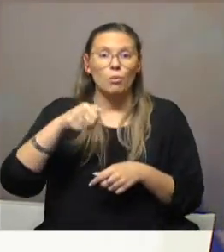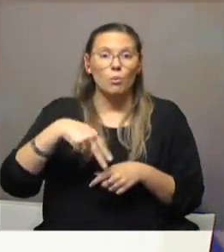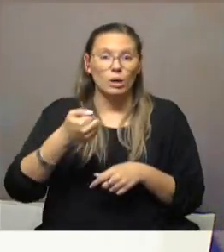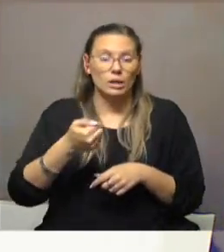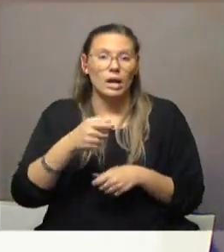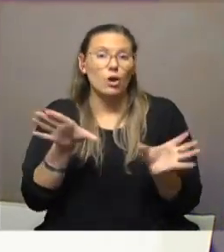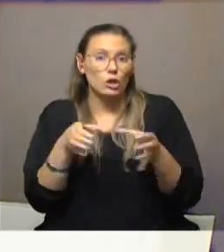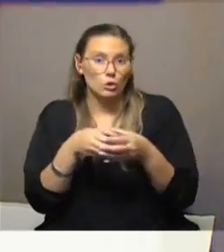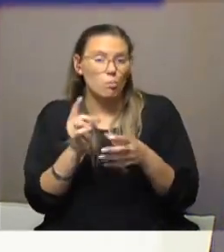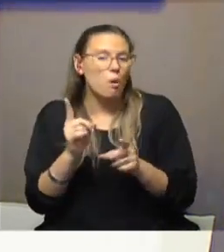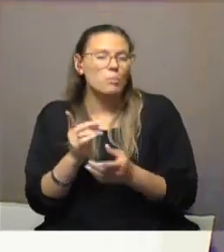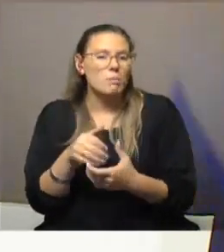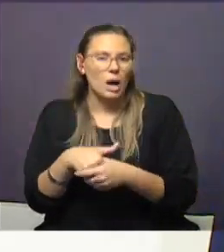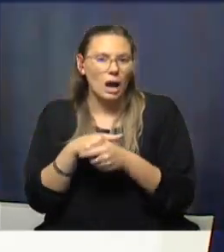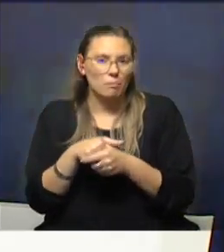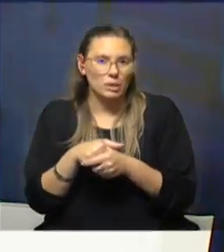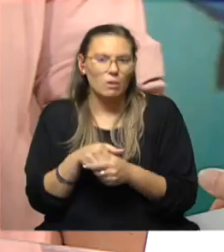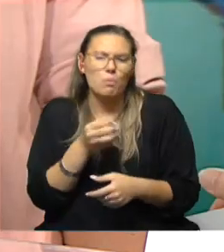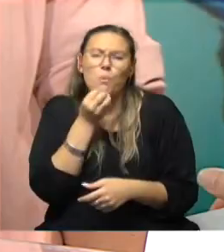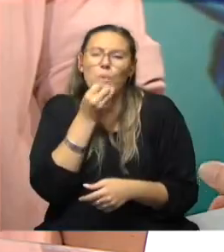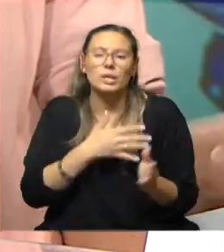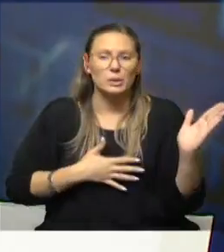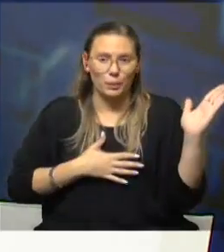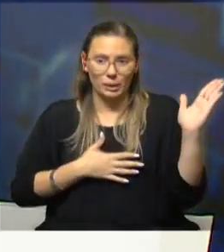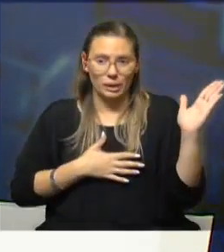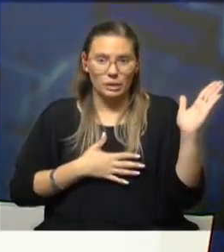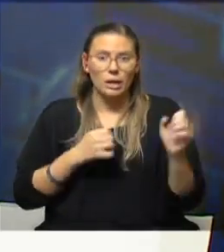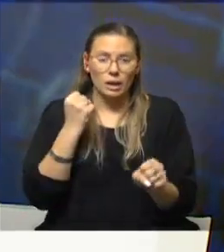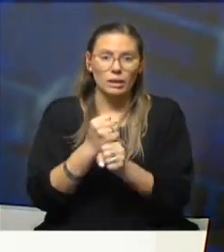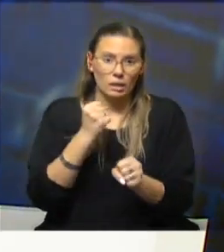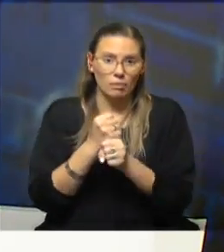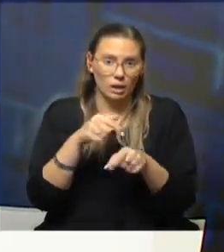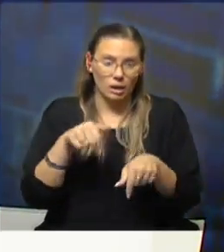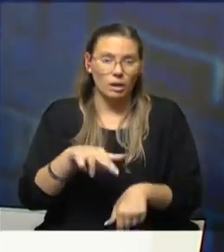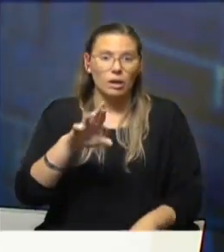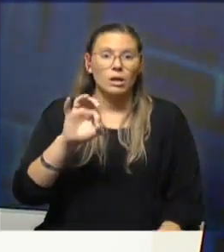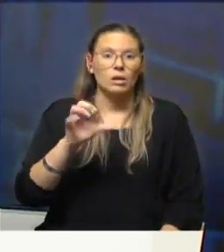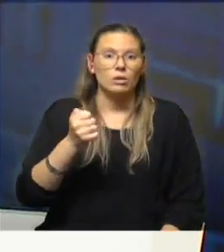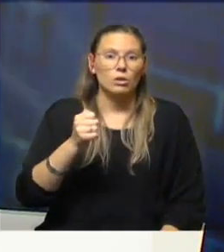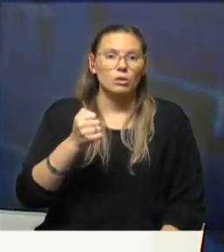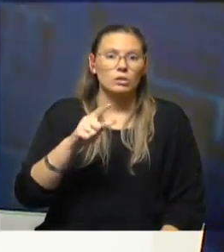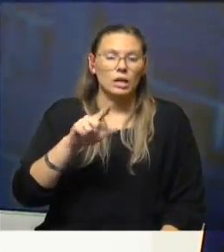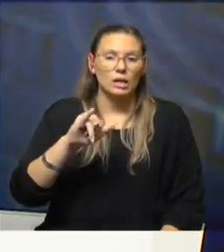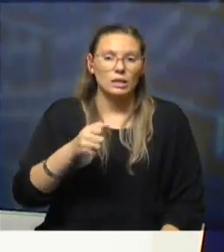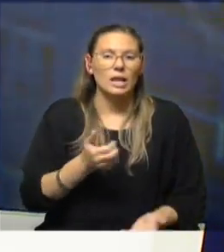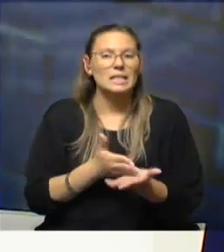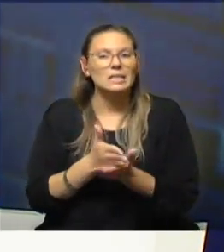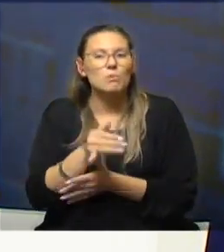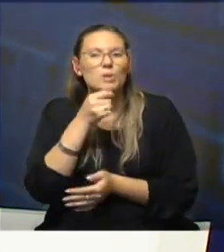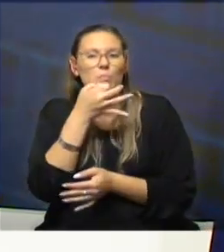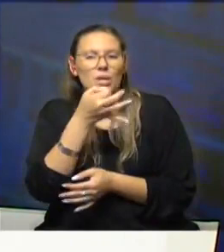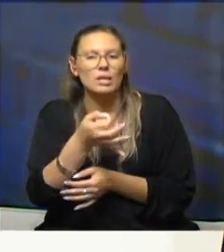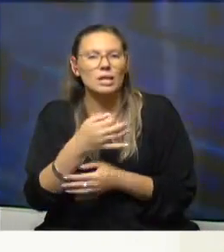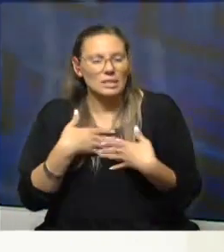tango. ¿Sí? Que es una gran bailarina y que ha trabajado en este canal. Rosalía Alonso, que siempre me habla con